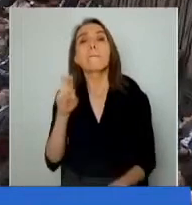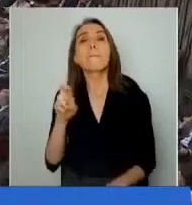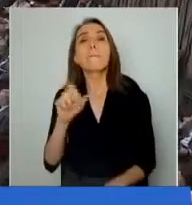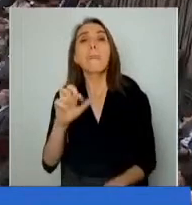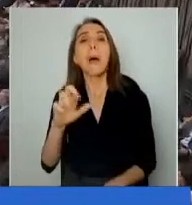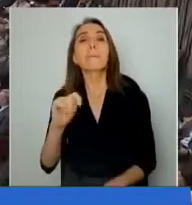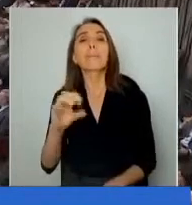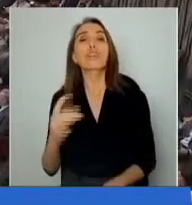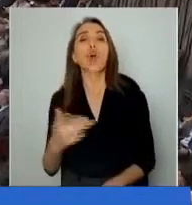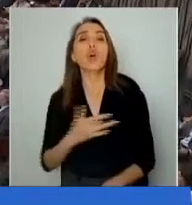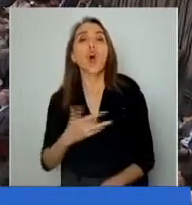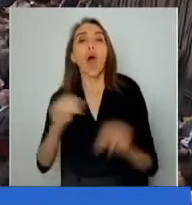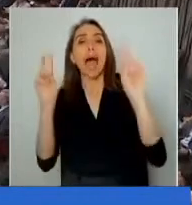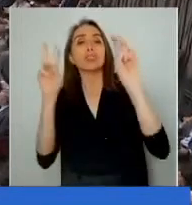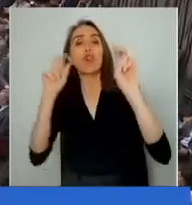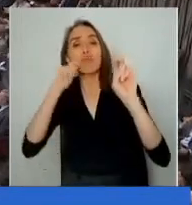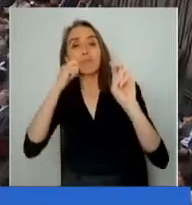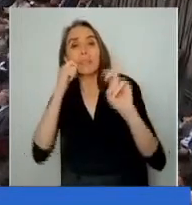ley